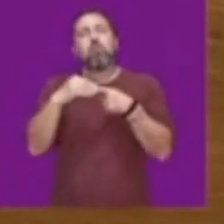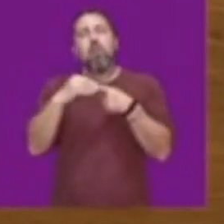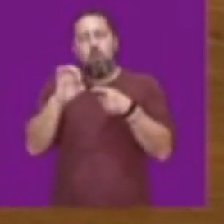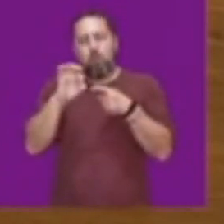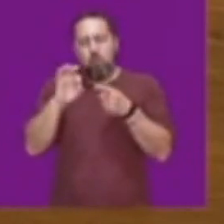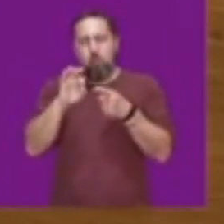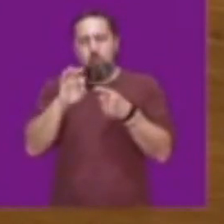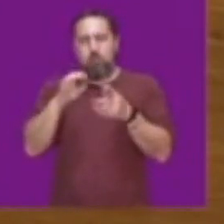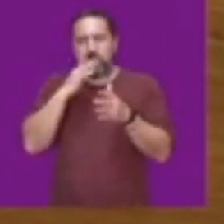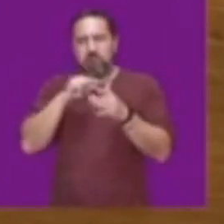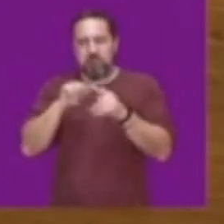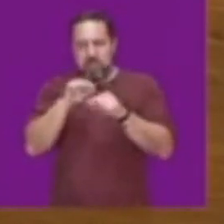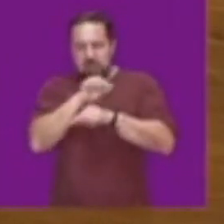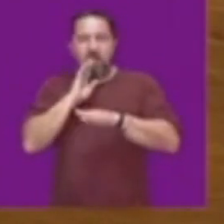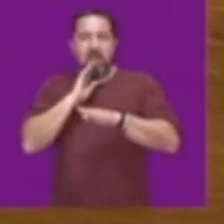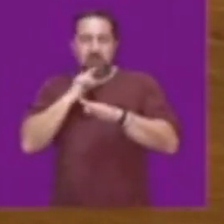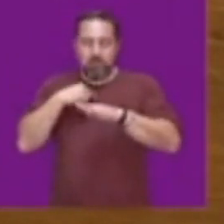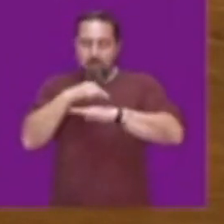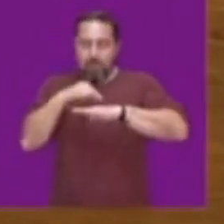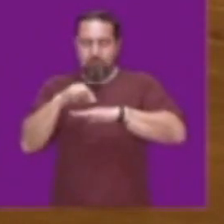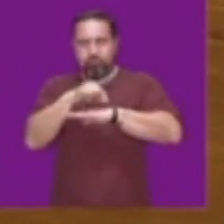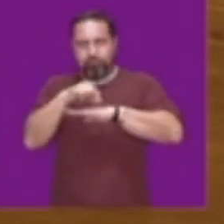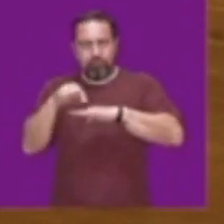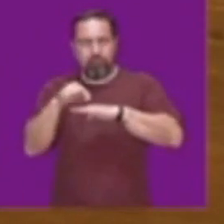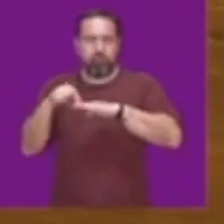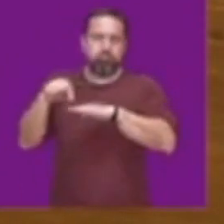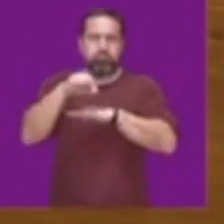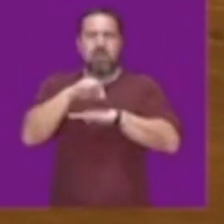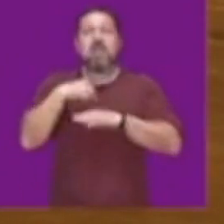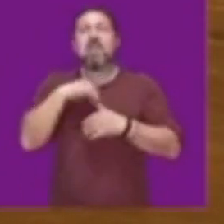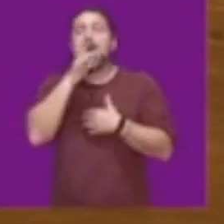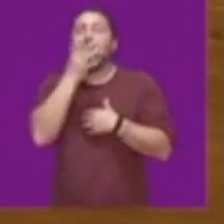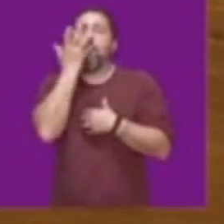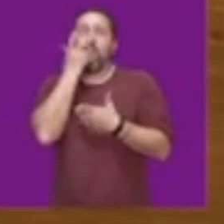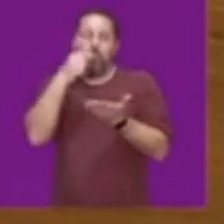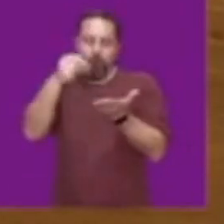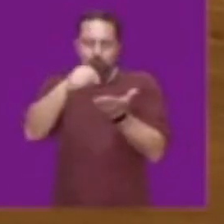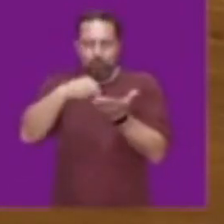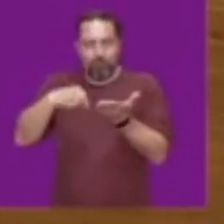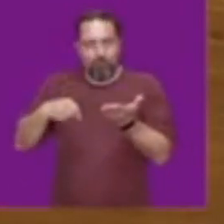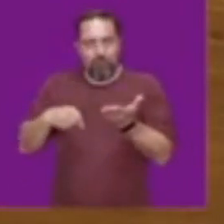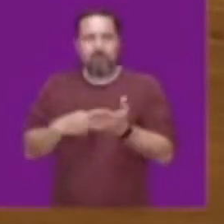a partir de la raya que hemos hecho abajo. Vamos a colorearla.